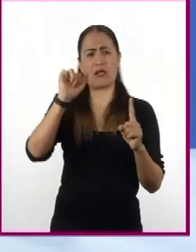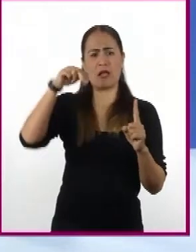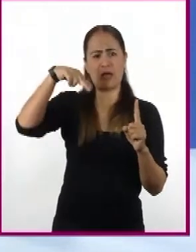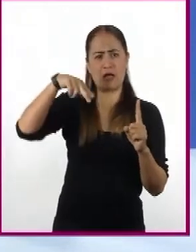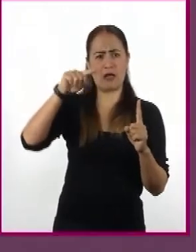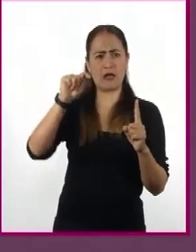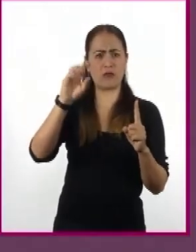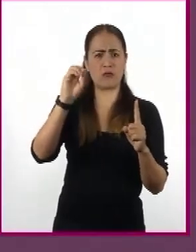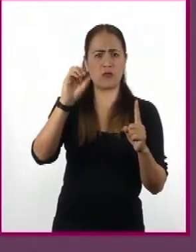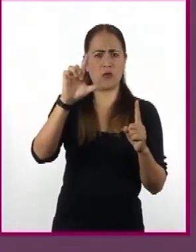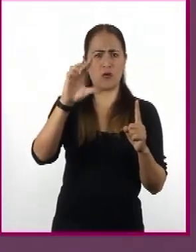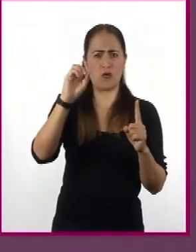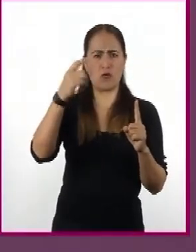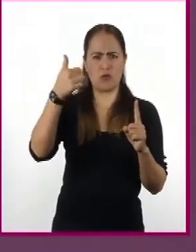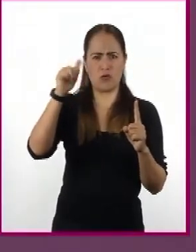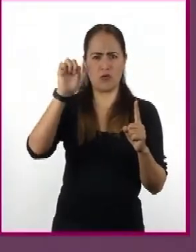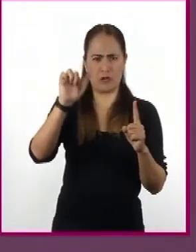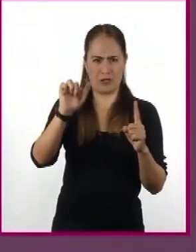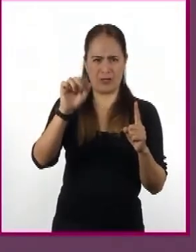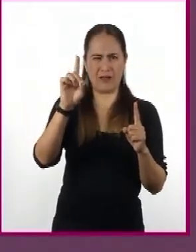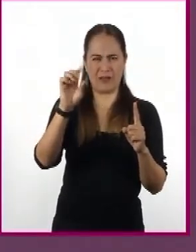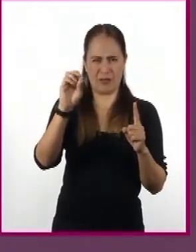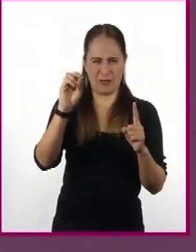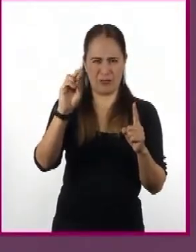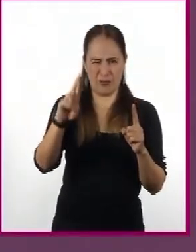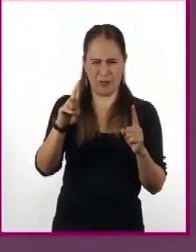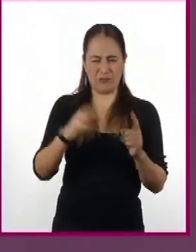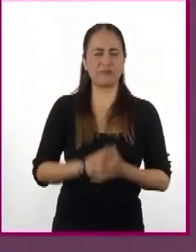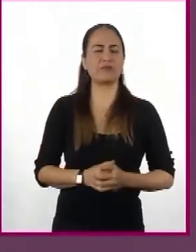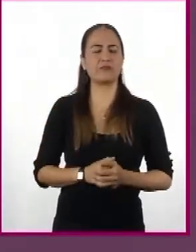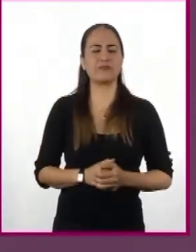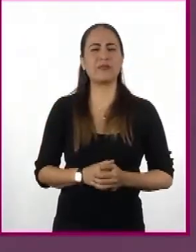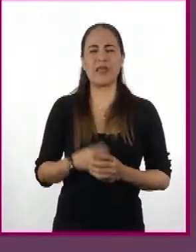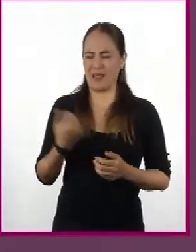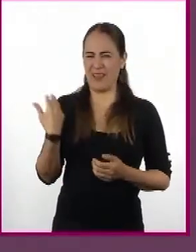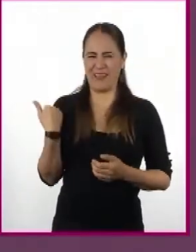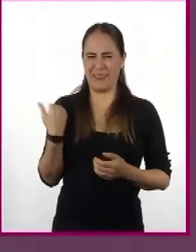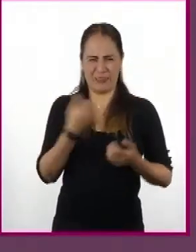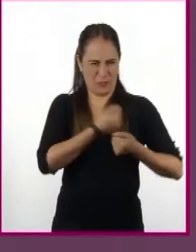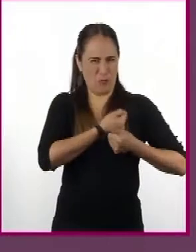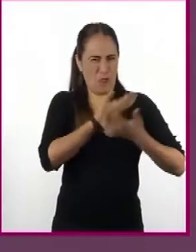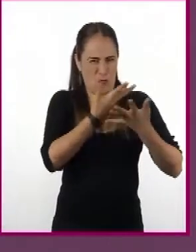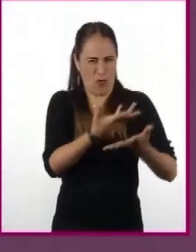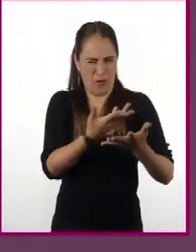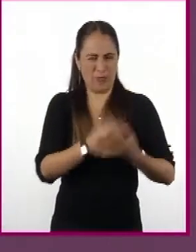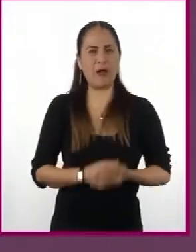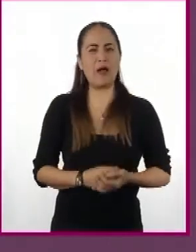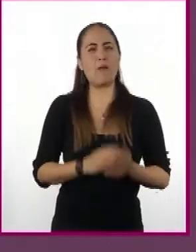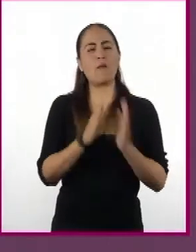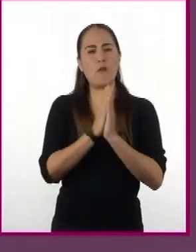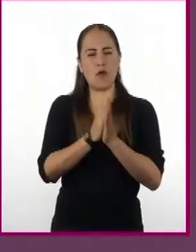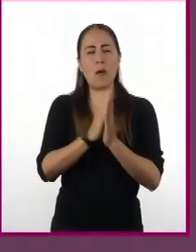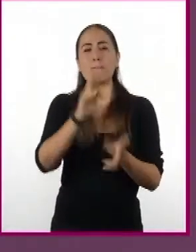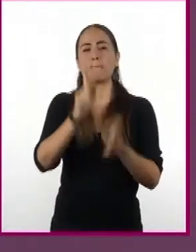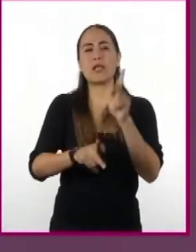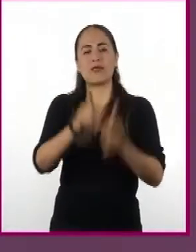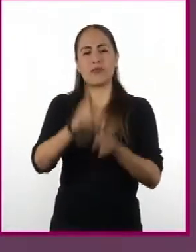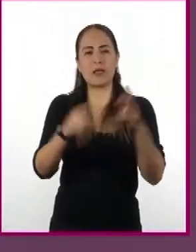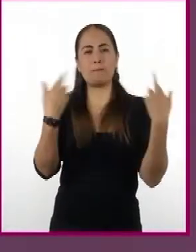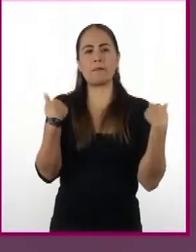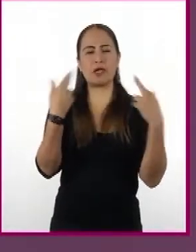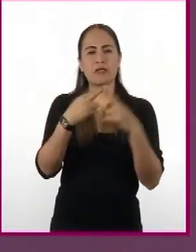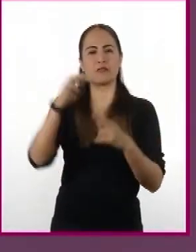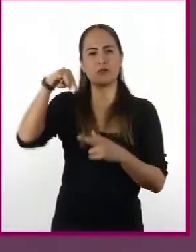antologador. A propósito del poema con el que abrimos la sesión, quiero que me acompañen a escuchar una charla con el maestro